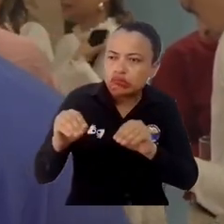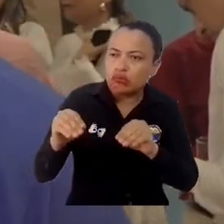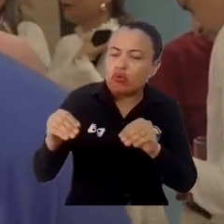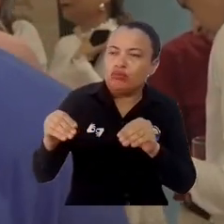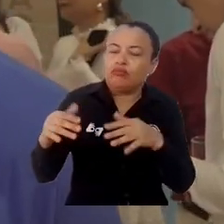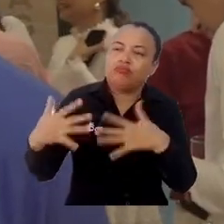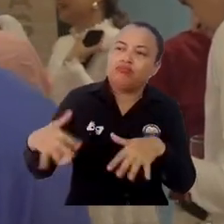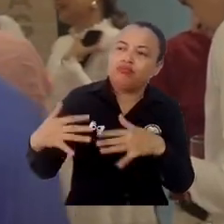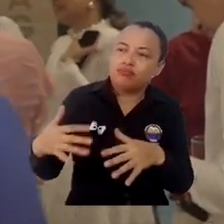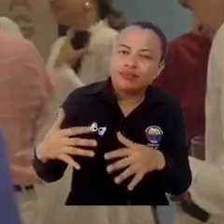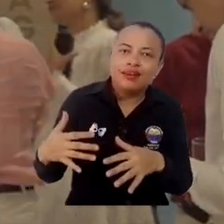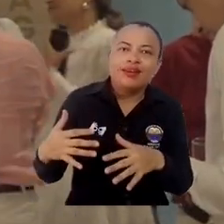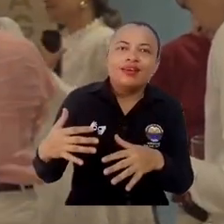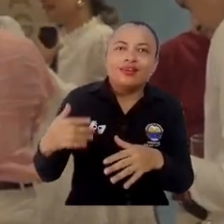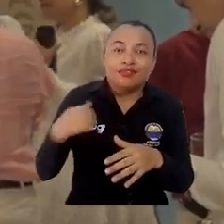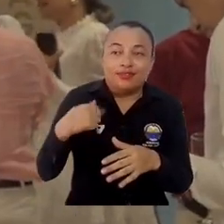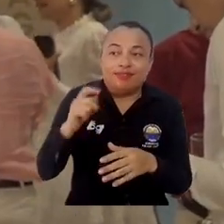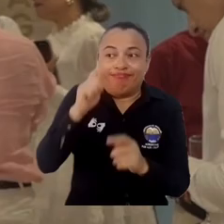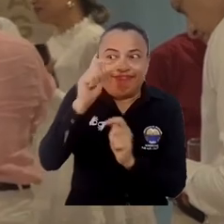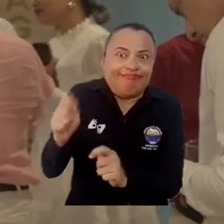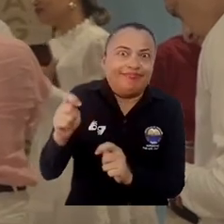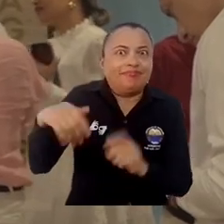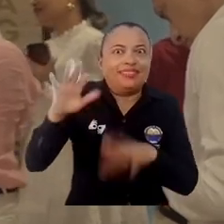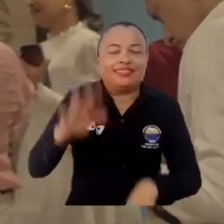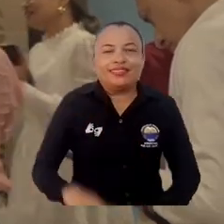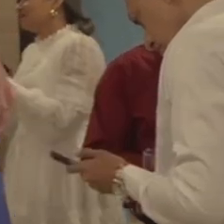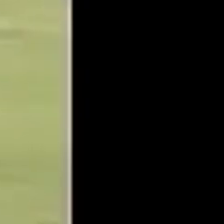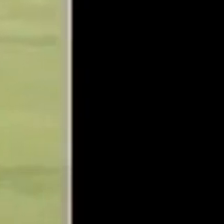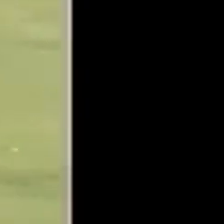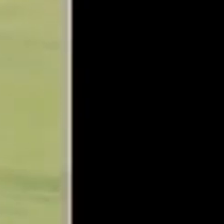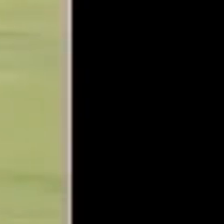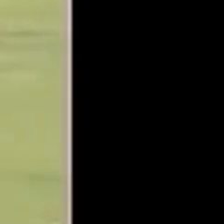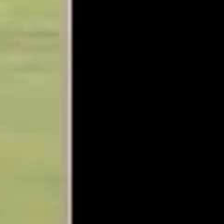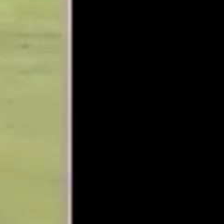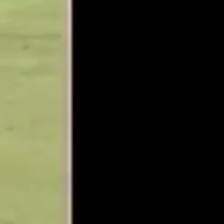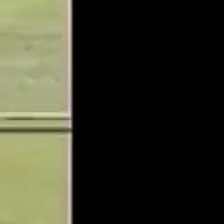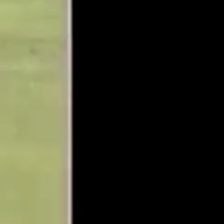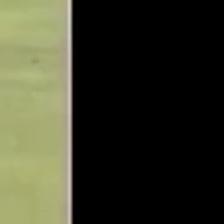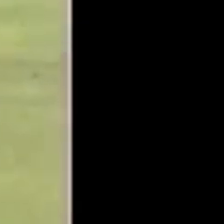con los niños, ¿sabes? Es algo que me ha hecho valorarlo aún mucho más.